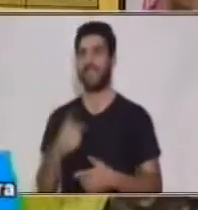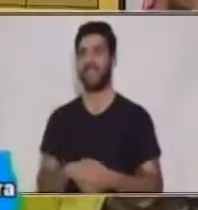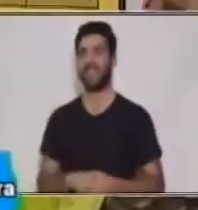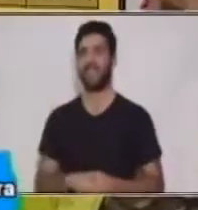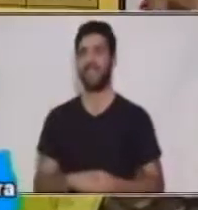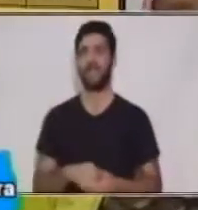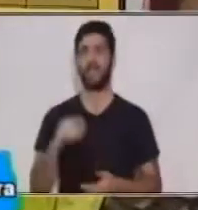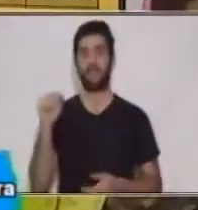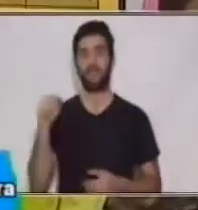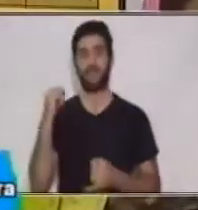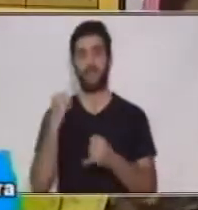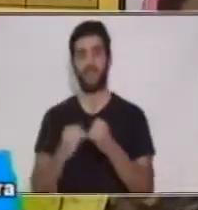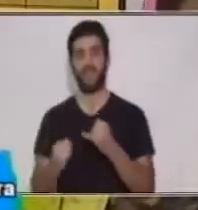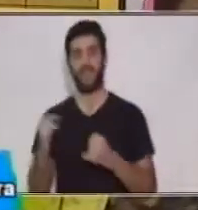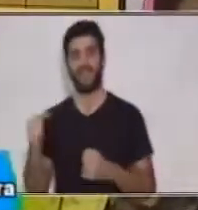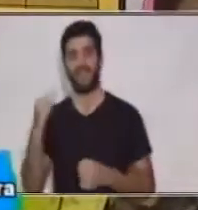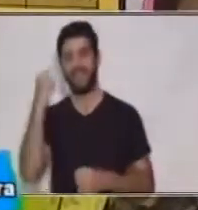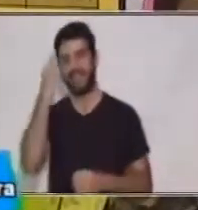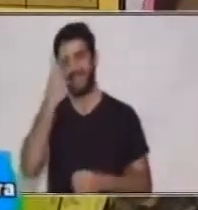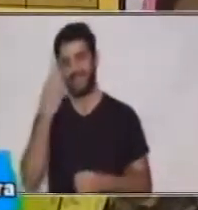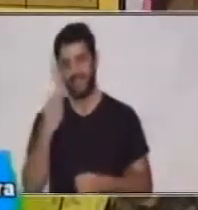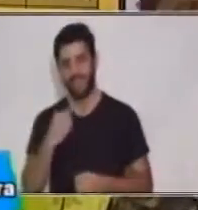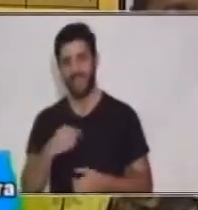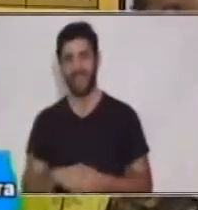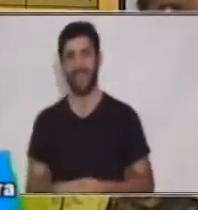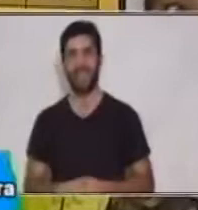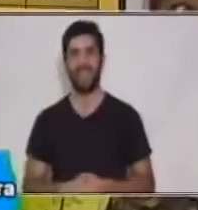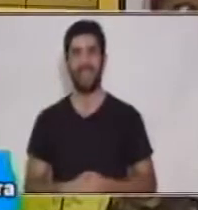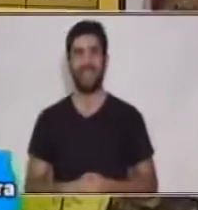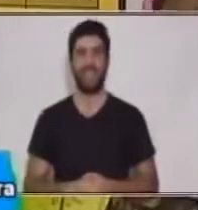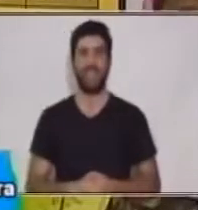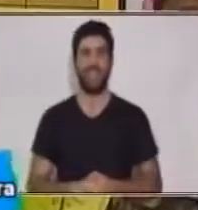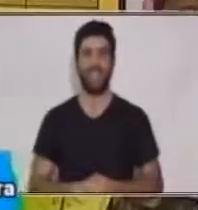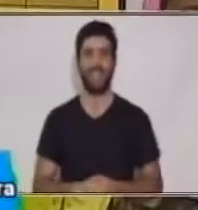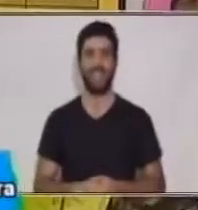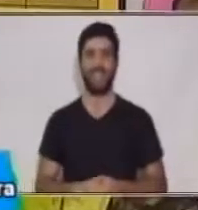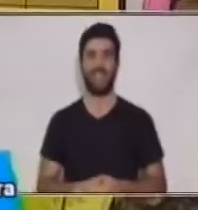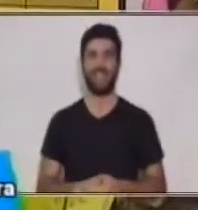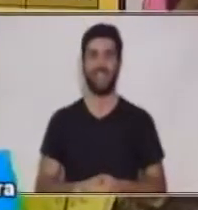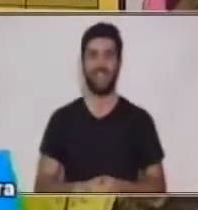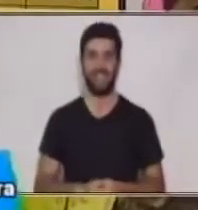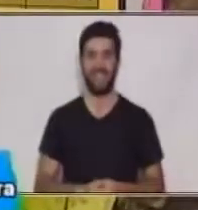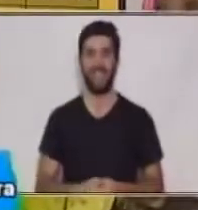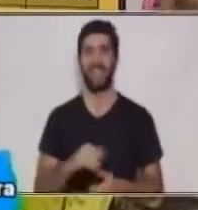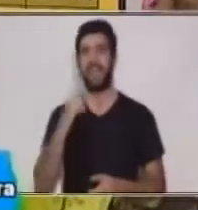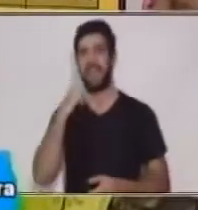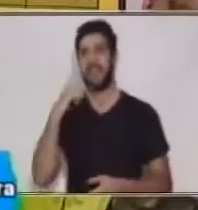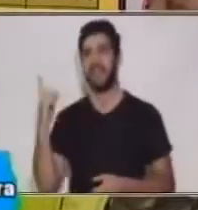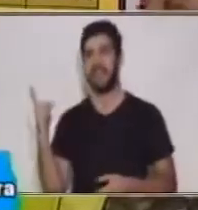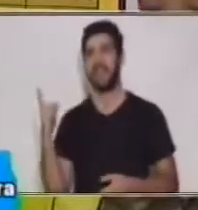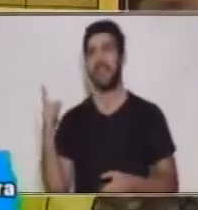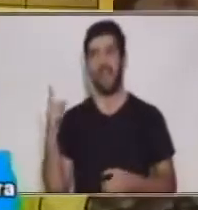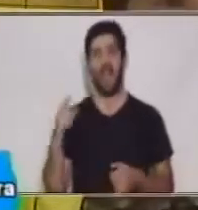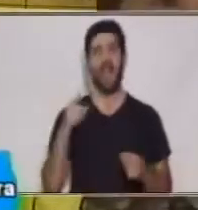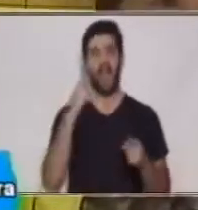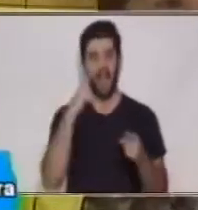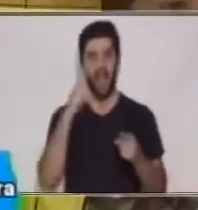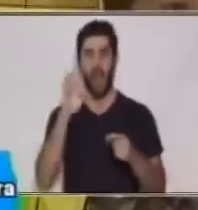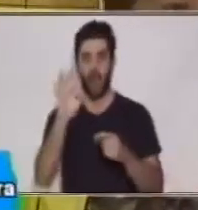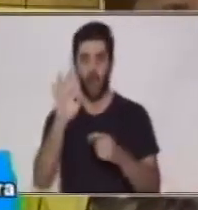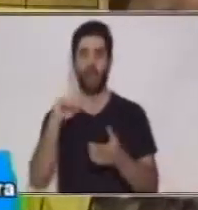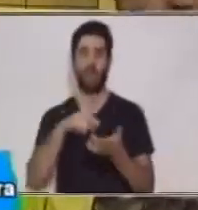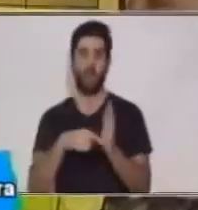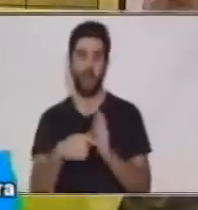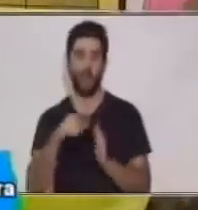bien, entonces, si le agregamos la O, nos va a dar un significado la O de masculino. Ay, pero le agregamos la